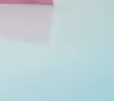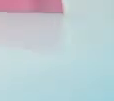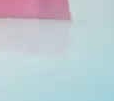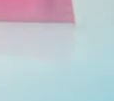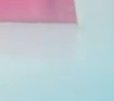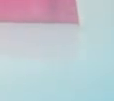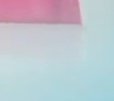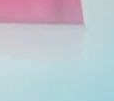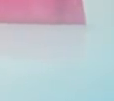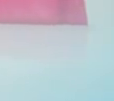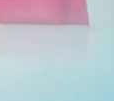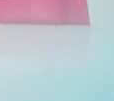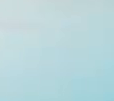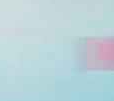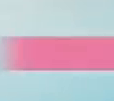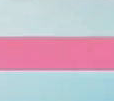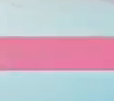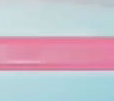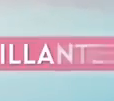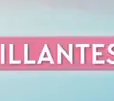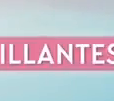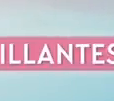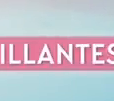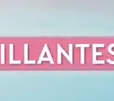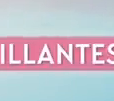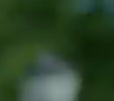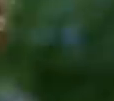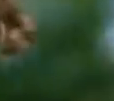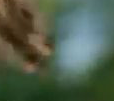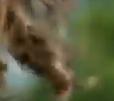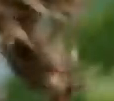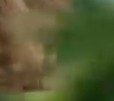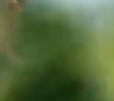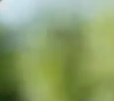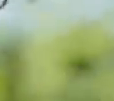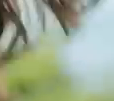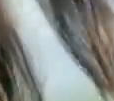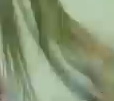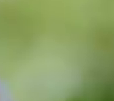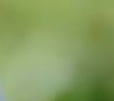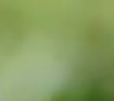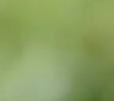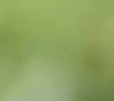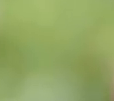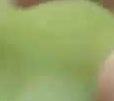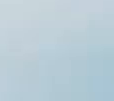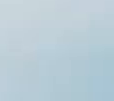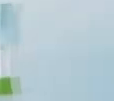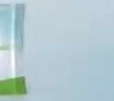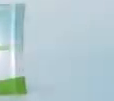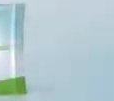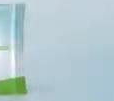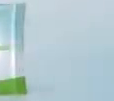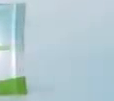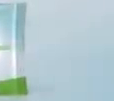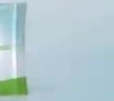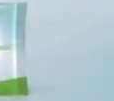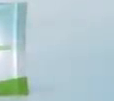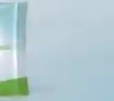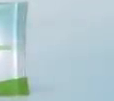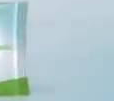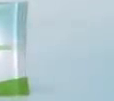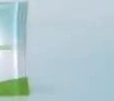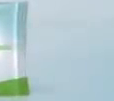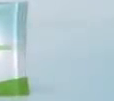limpiadoras o desmaquillantes, que limpian e hidratan tu piel. Ten un look fresco y radiante con Asepsia. Asepsia es el experto